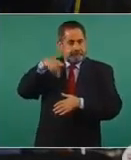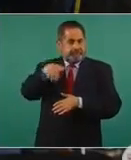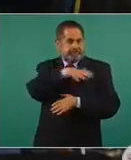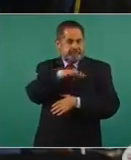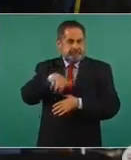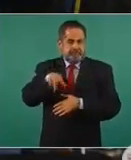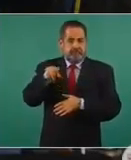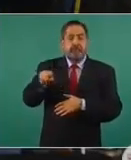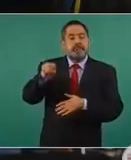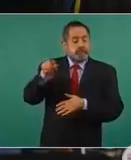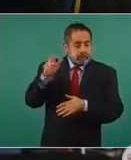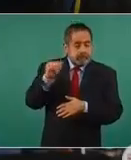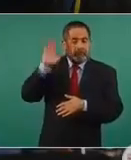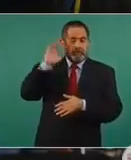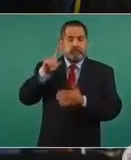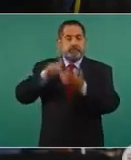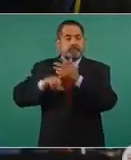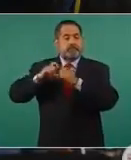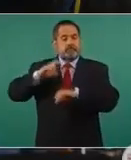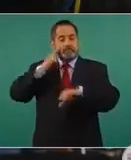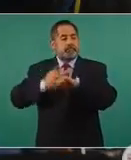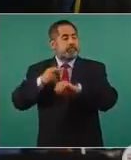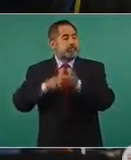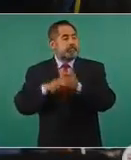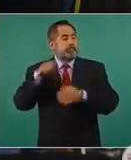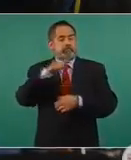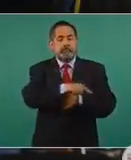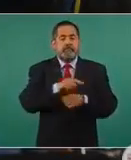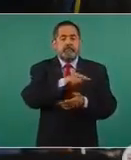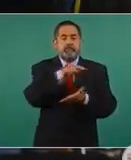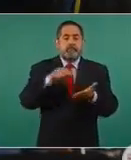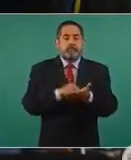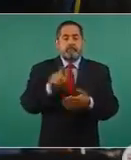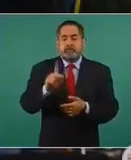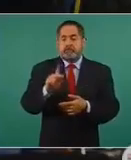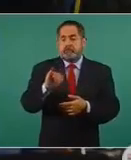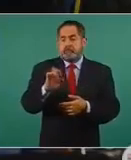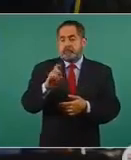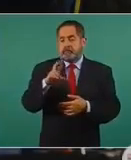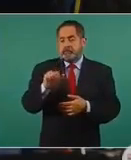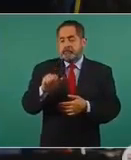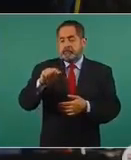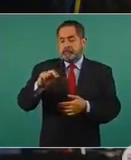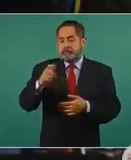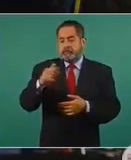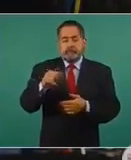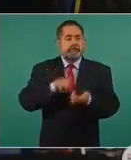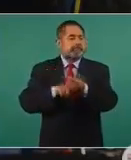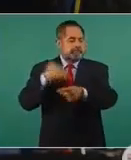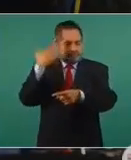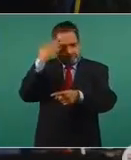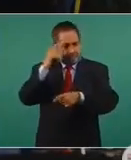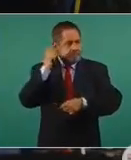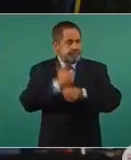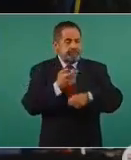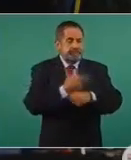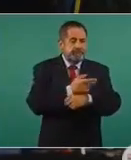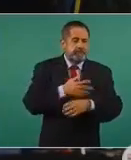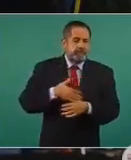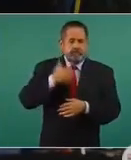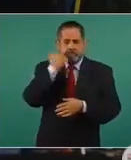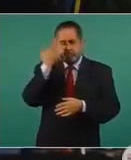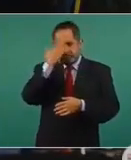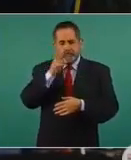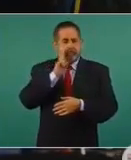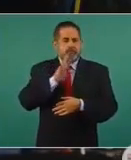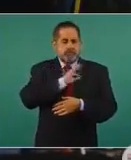momento estuvo a cargo de la guarnición que estaba en Piedras Negras y que tuvo conocimiento casi inmediato de estos hechos. Quisiera ver